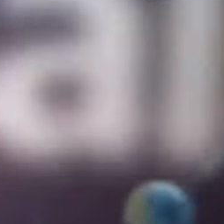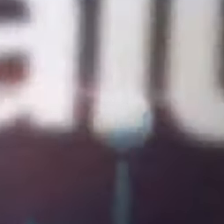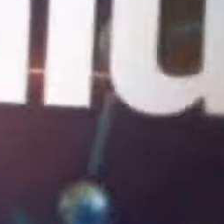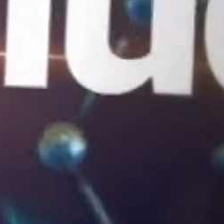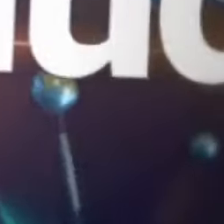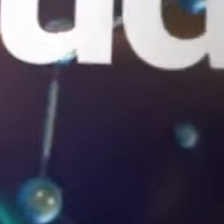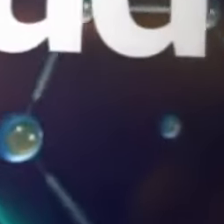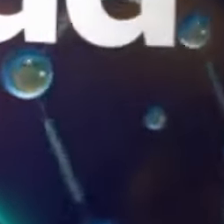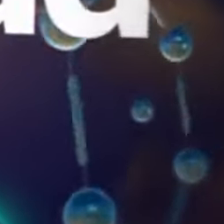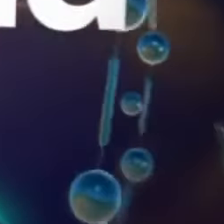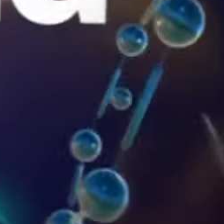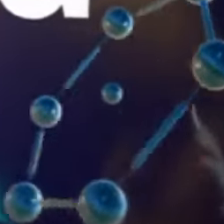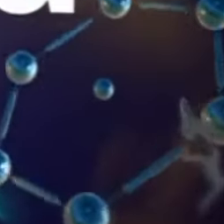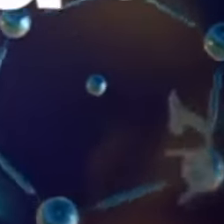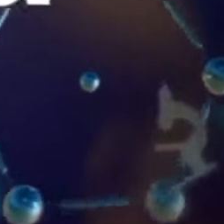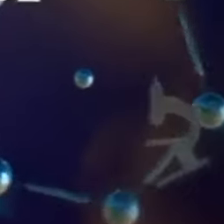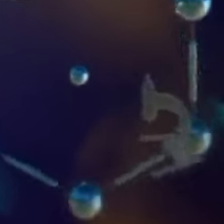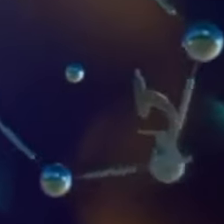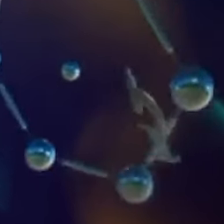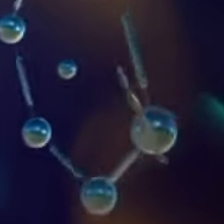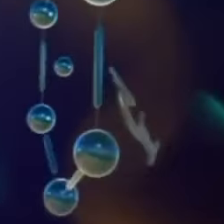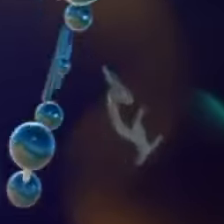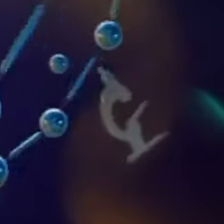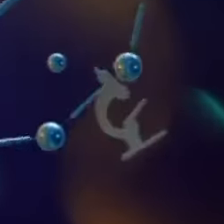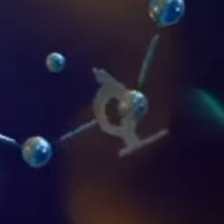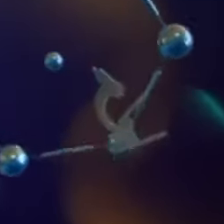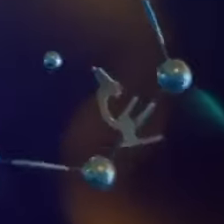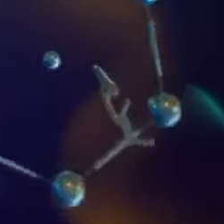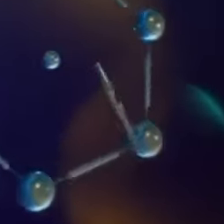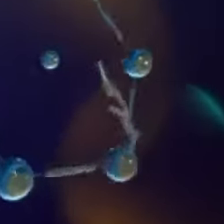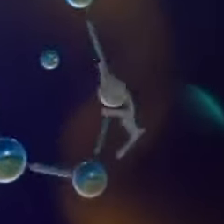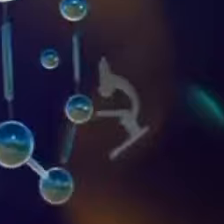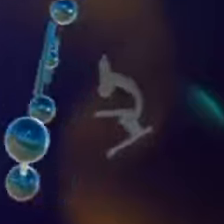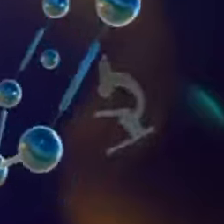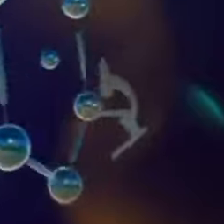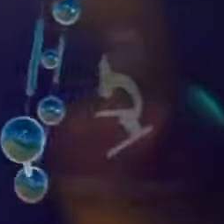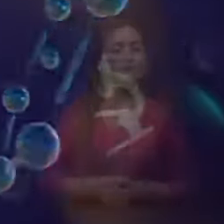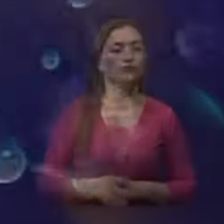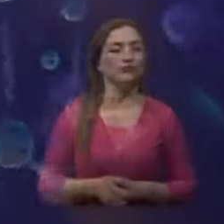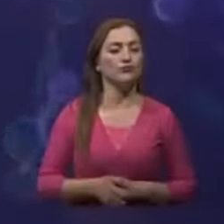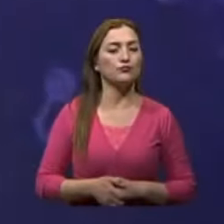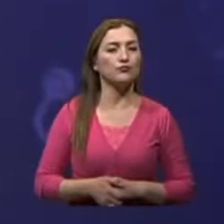Regresamos con El extraordinario mundo de la salud.